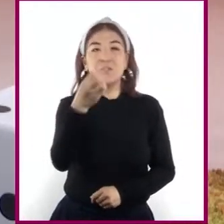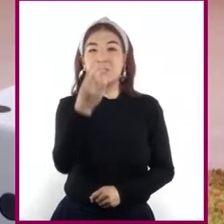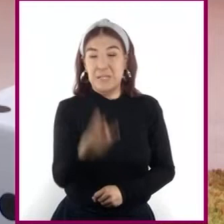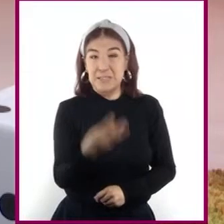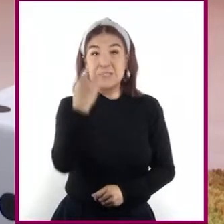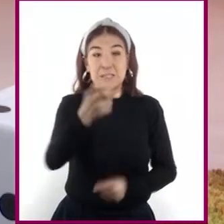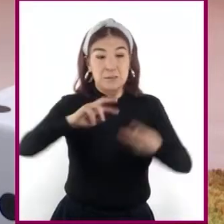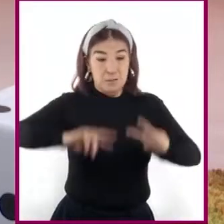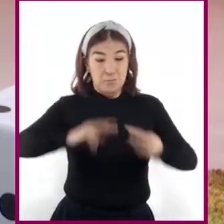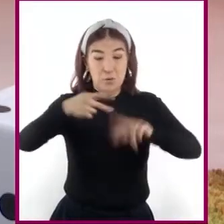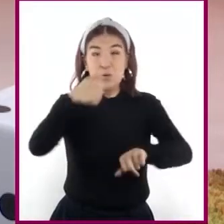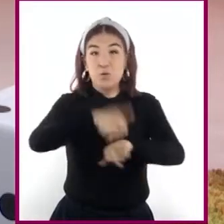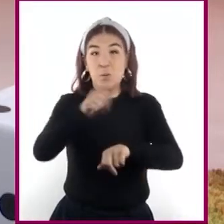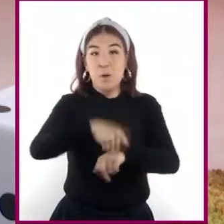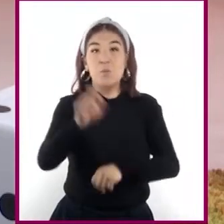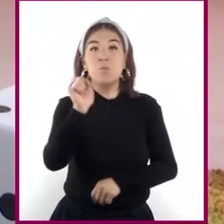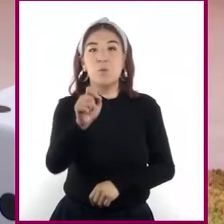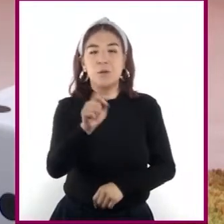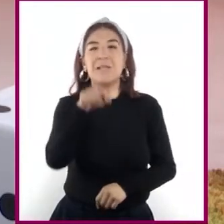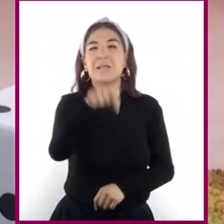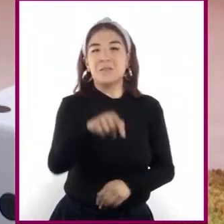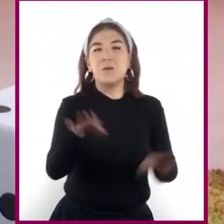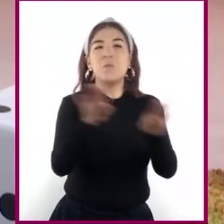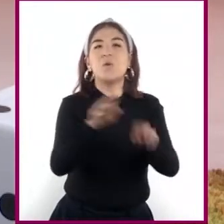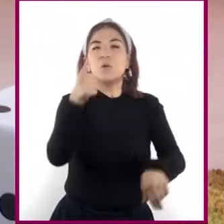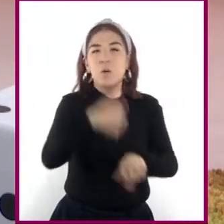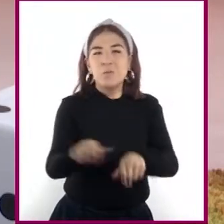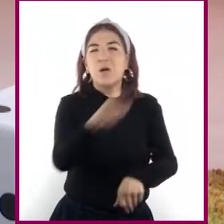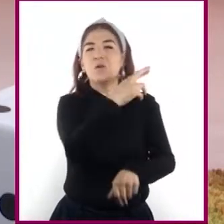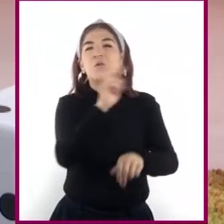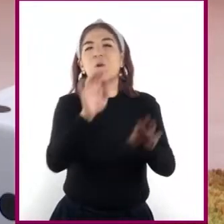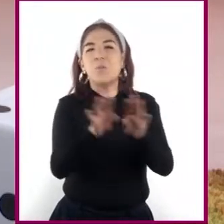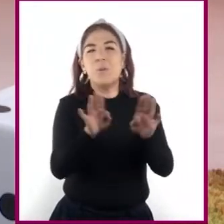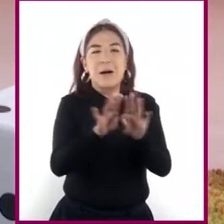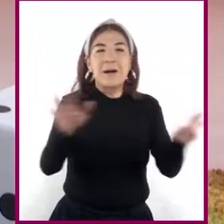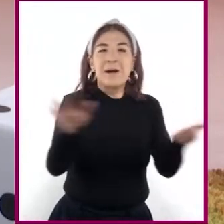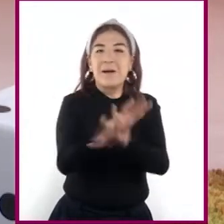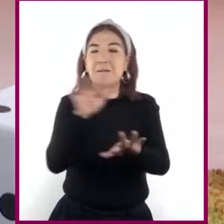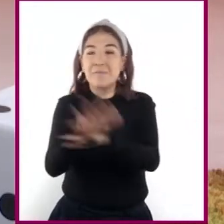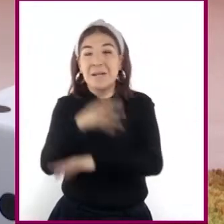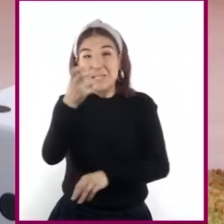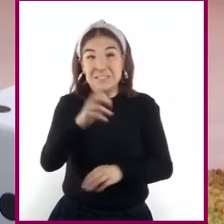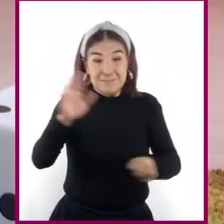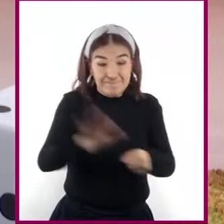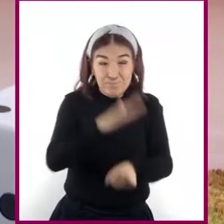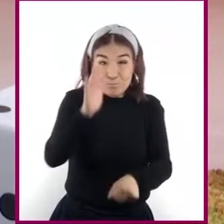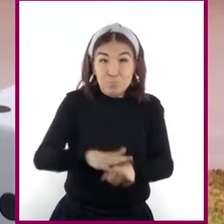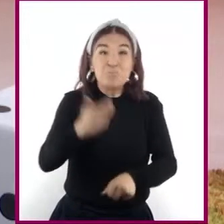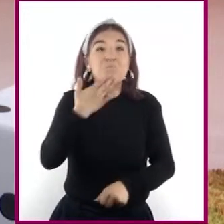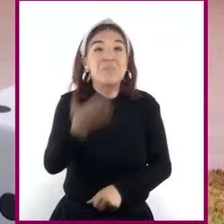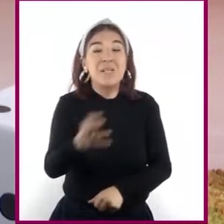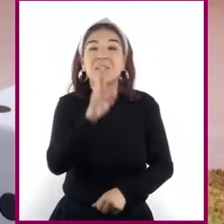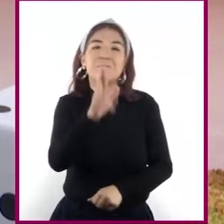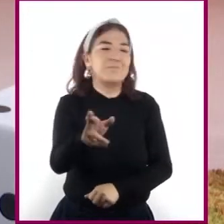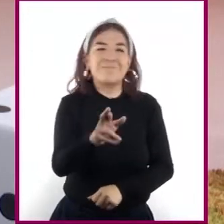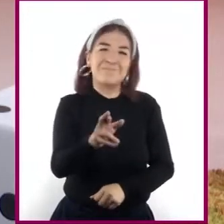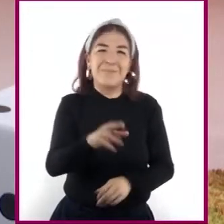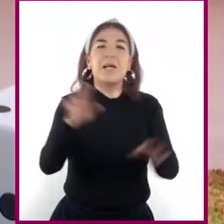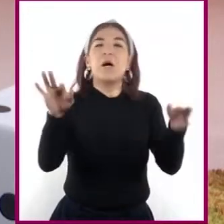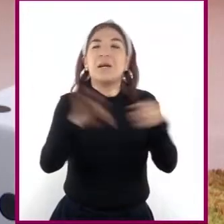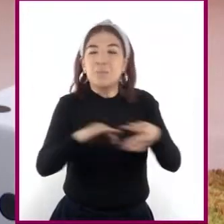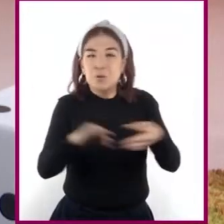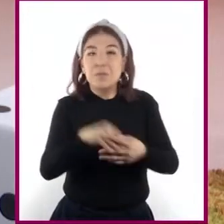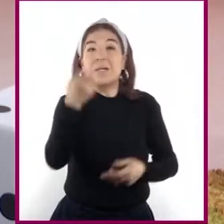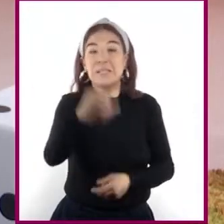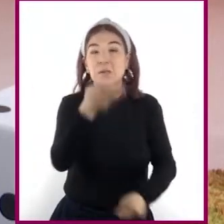convertirlas en número decimal, resultan en un número periódico, lo cual dificulta la exactitud del resultado. Por ello, en este